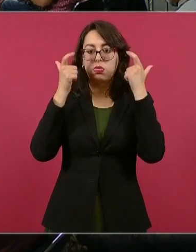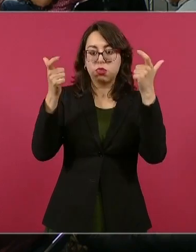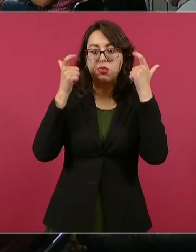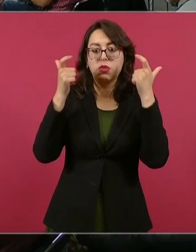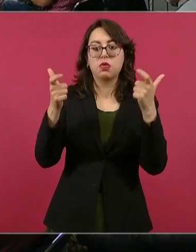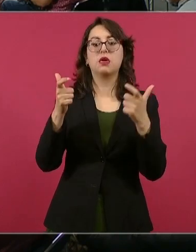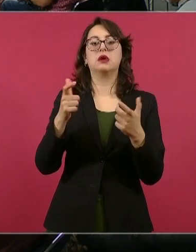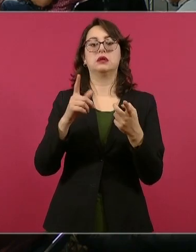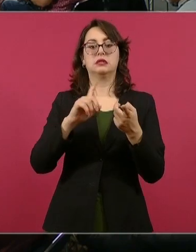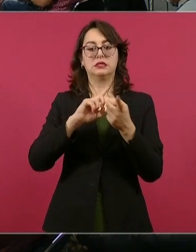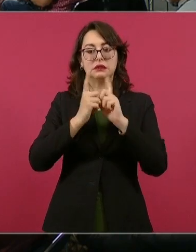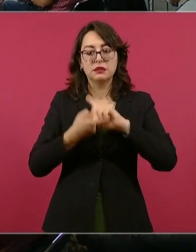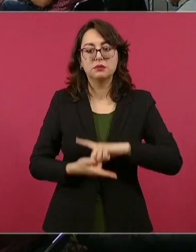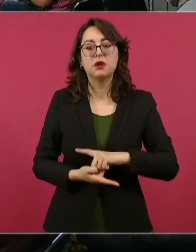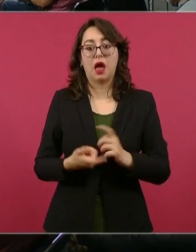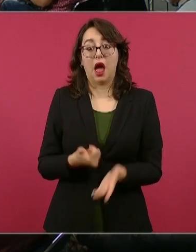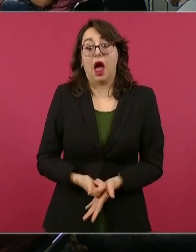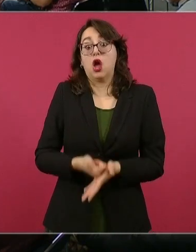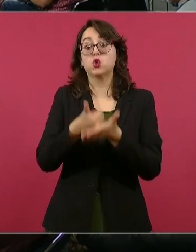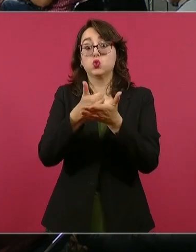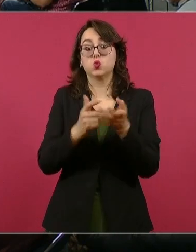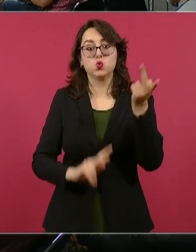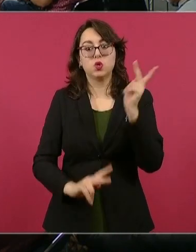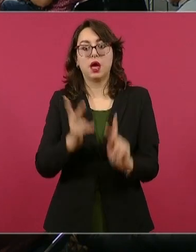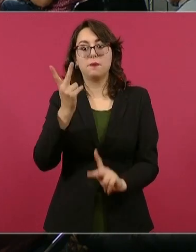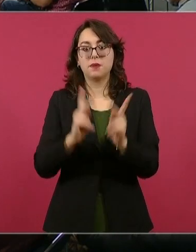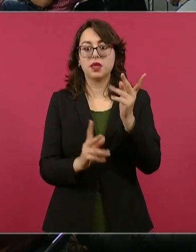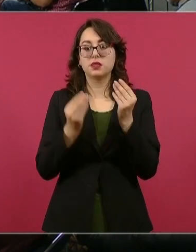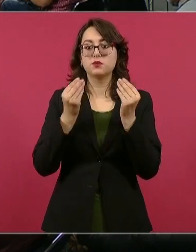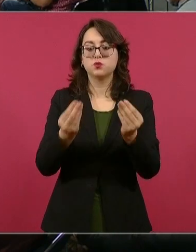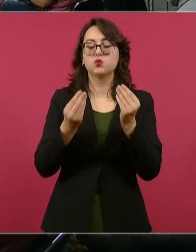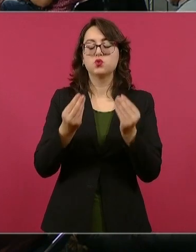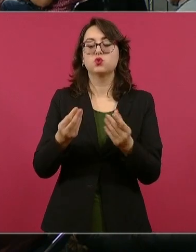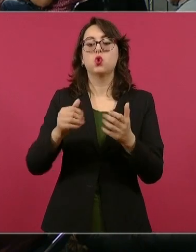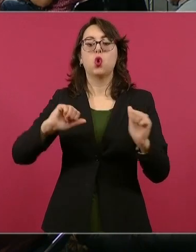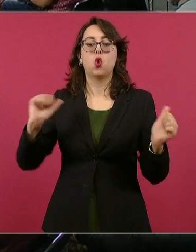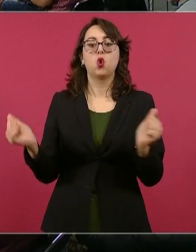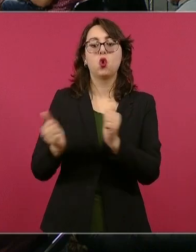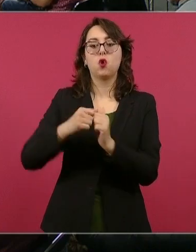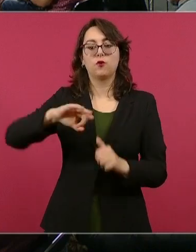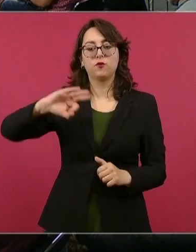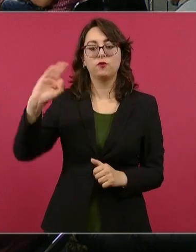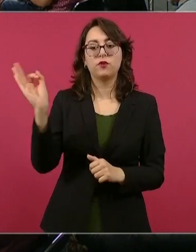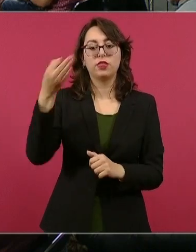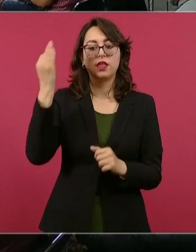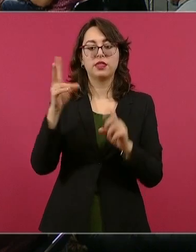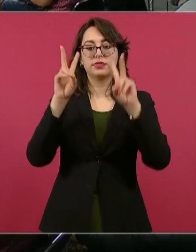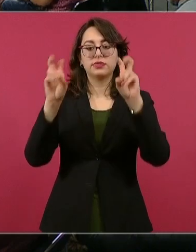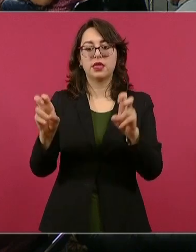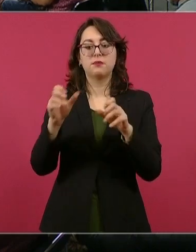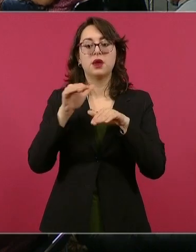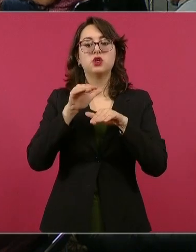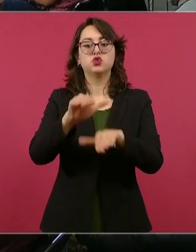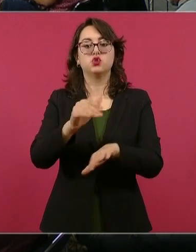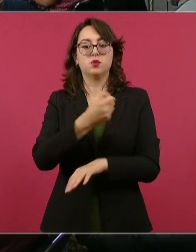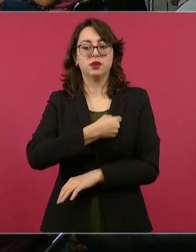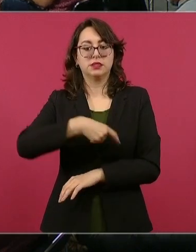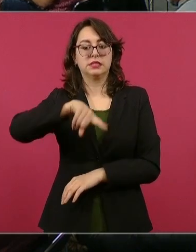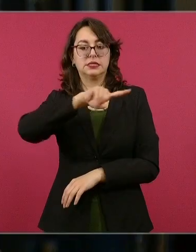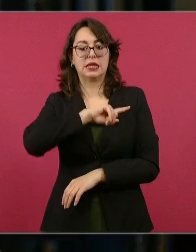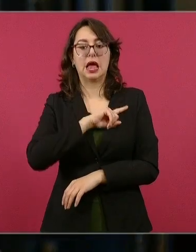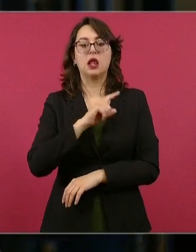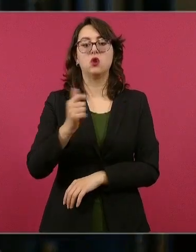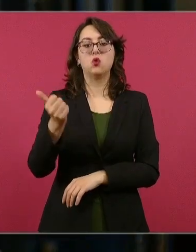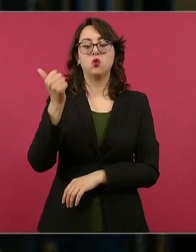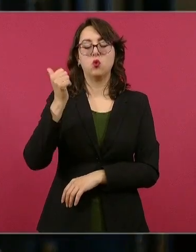depresiones. La Confederación de Medicina Tradicional Integrativa Complementaria y Educación en Salud, COFEMITES, a